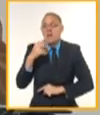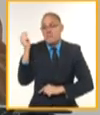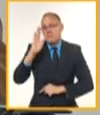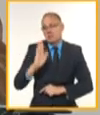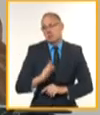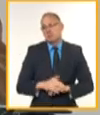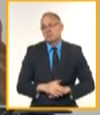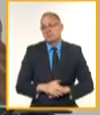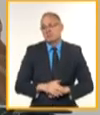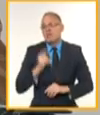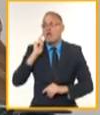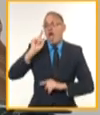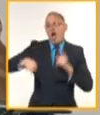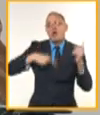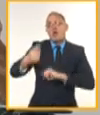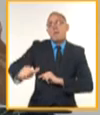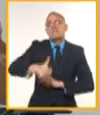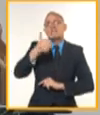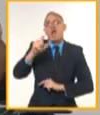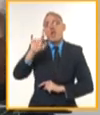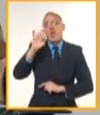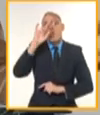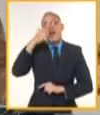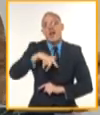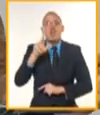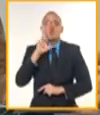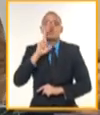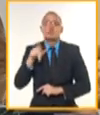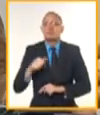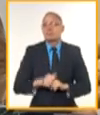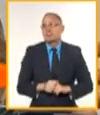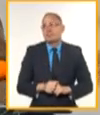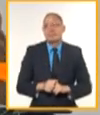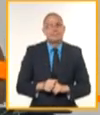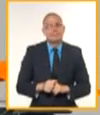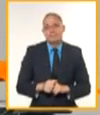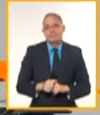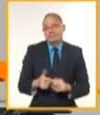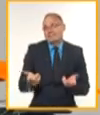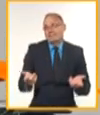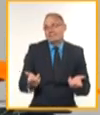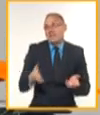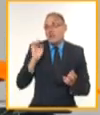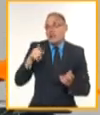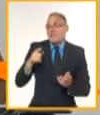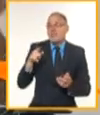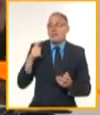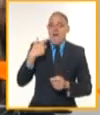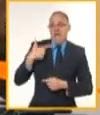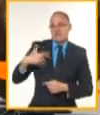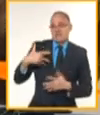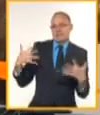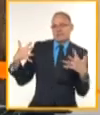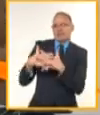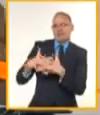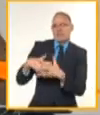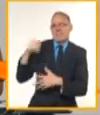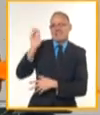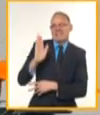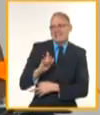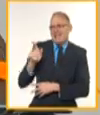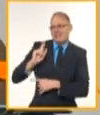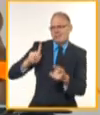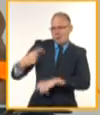Randy? Porque sencillamente él está dándole un seguimiento ciego. O sea, siguiendo ciegamente, no dándole un seguimiento,